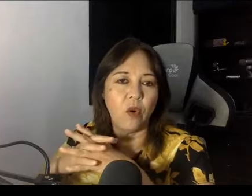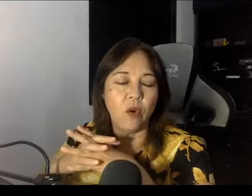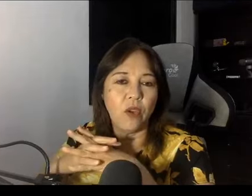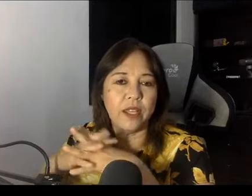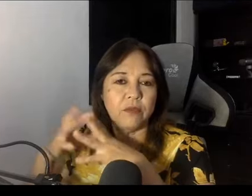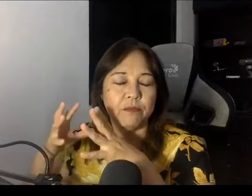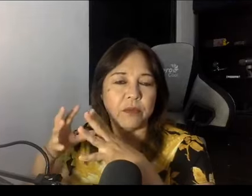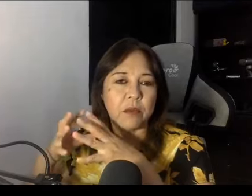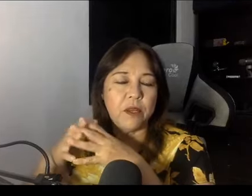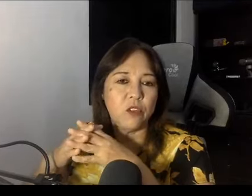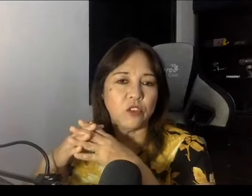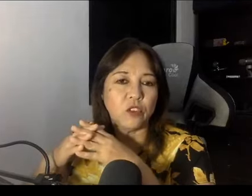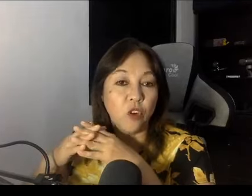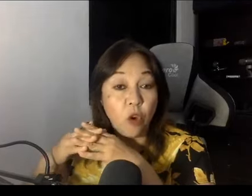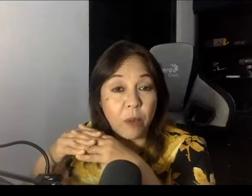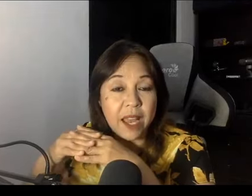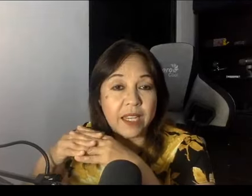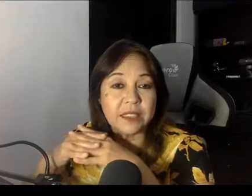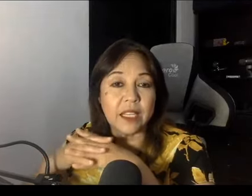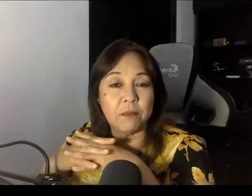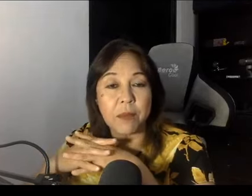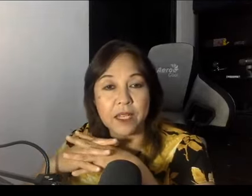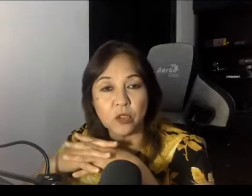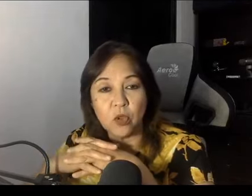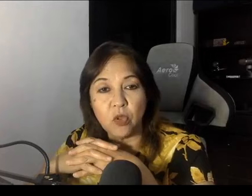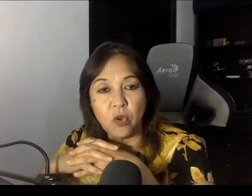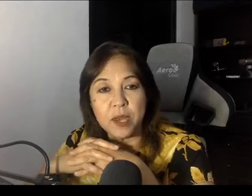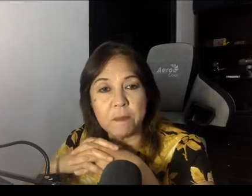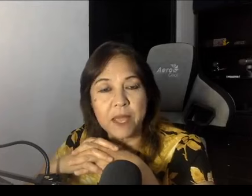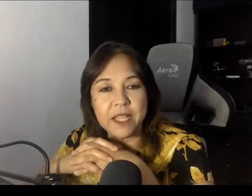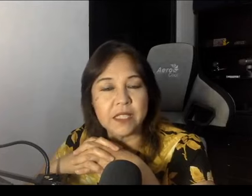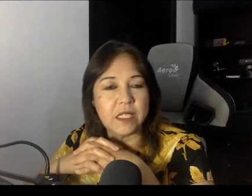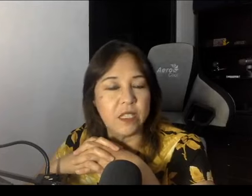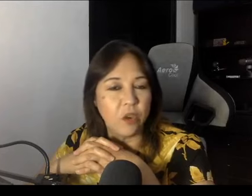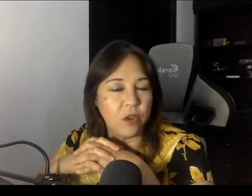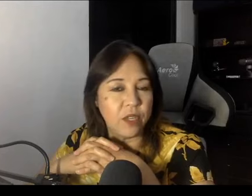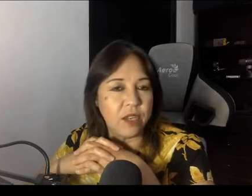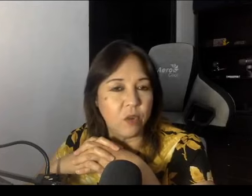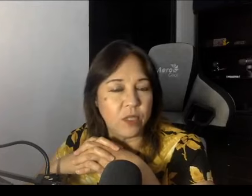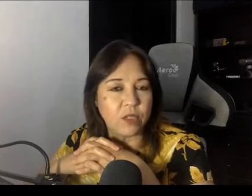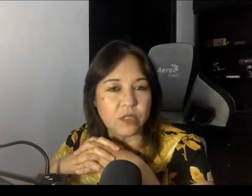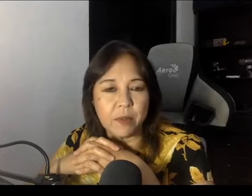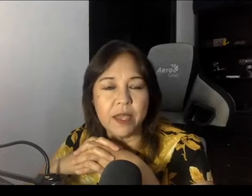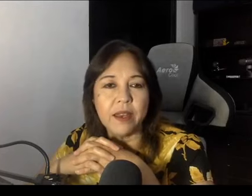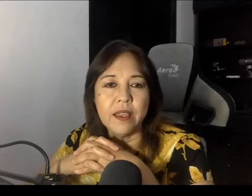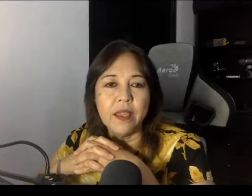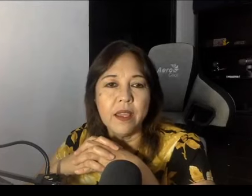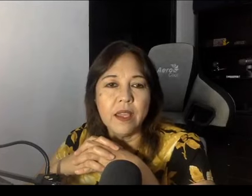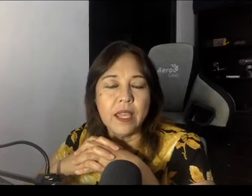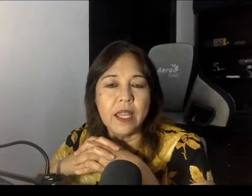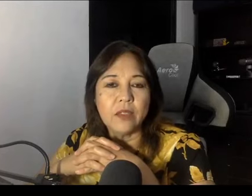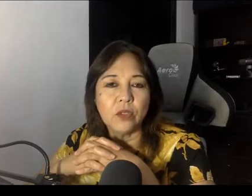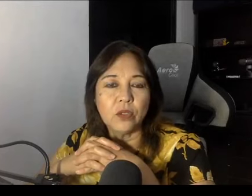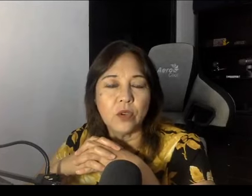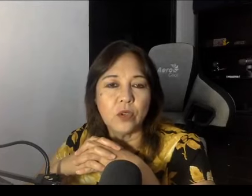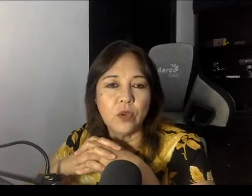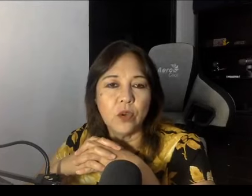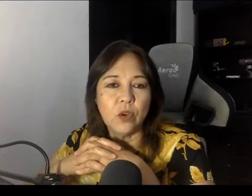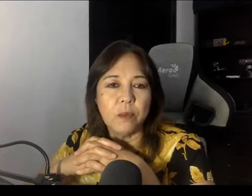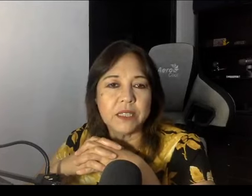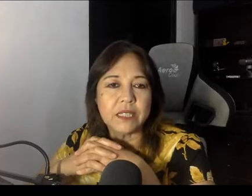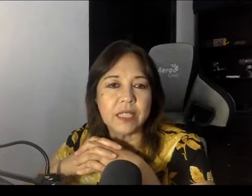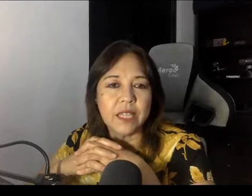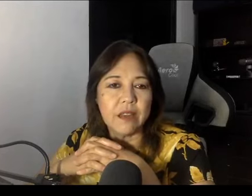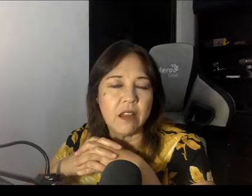mira o en términos globales para todo el país. Y hoy lo hizo saber el doctor